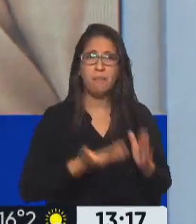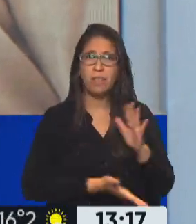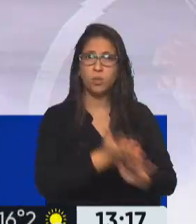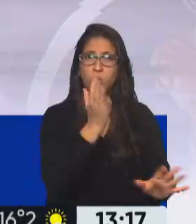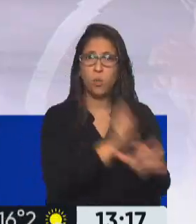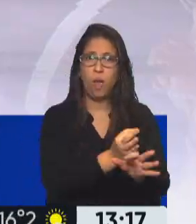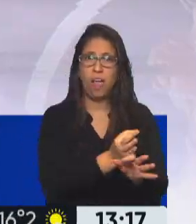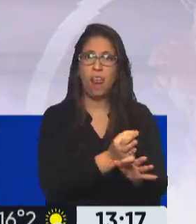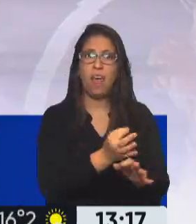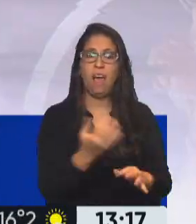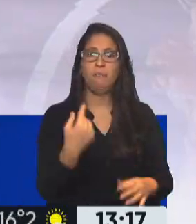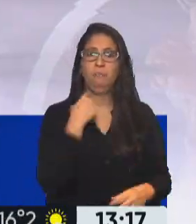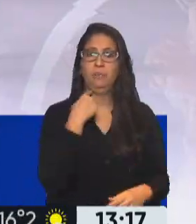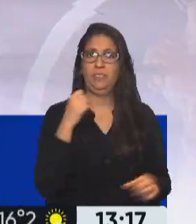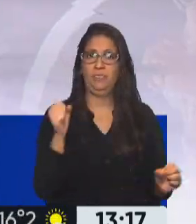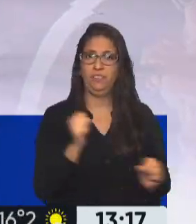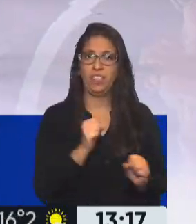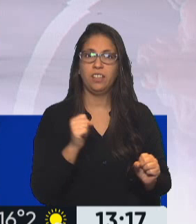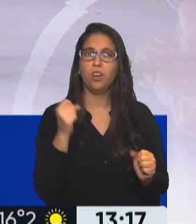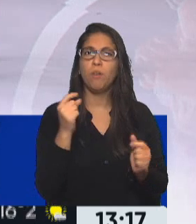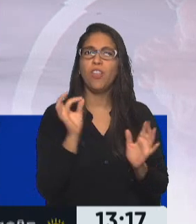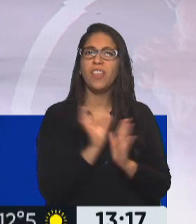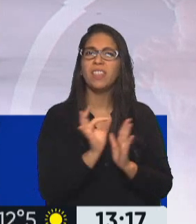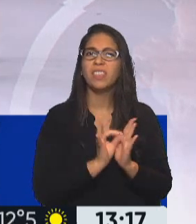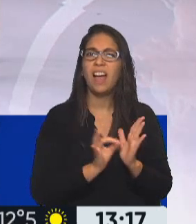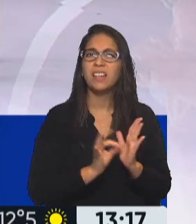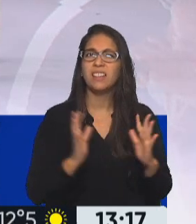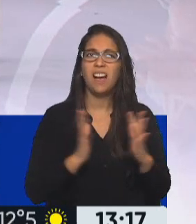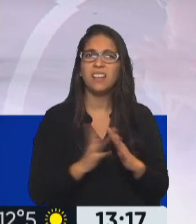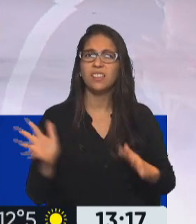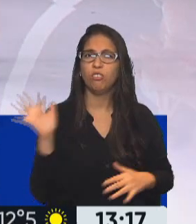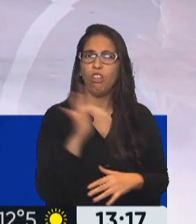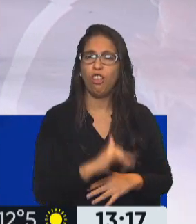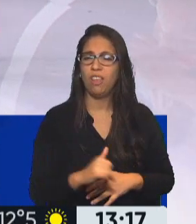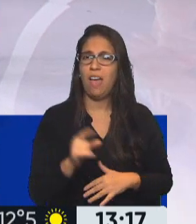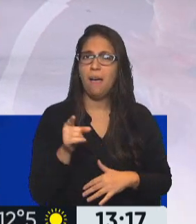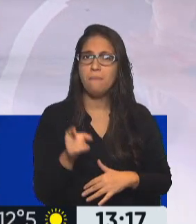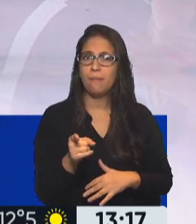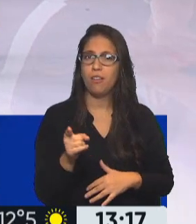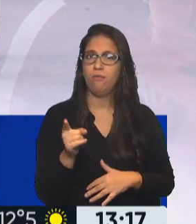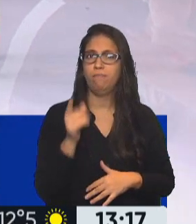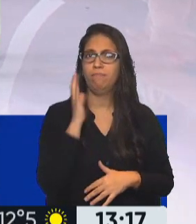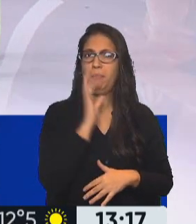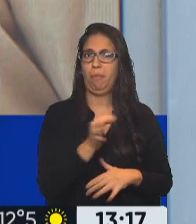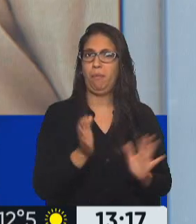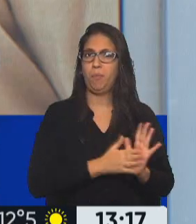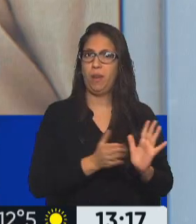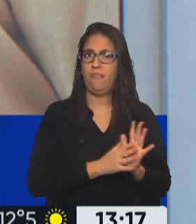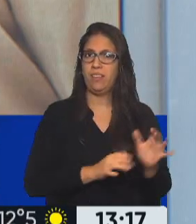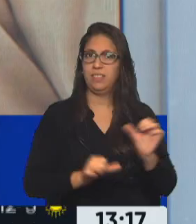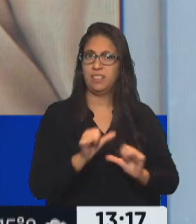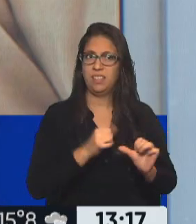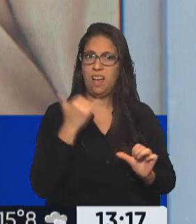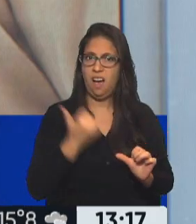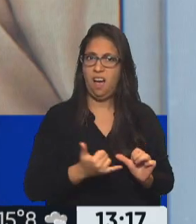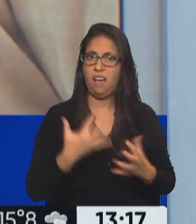colegio, agarran el frío del invierno. Un montón de cuestiones que son domésticas, pero que les puedo asegurar, está comprobado científicamente que afectan